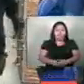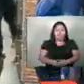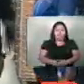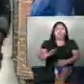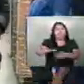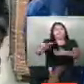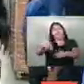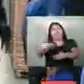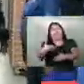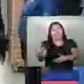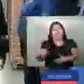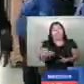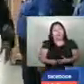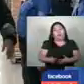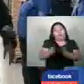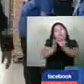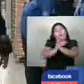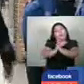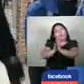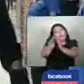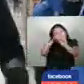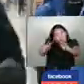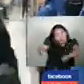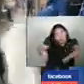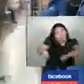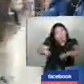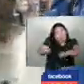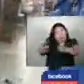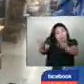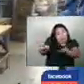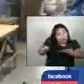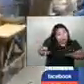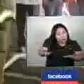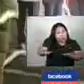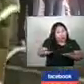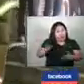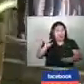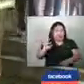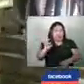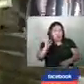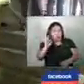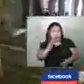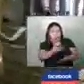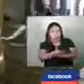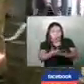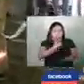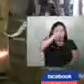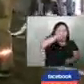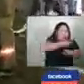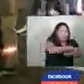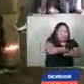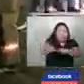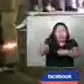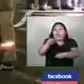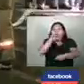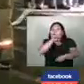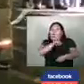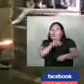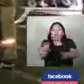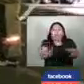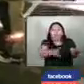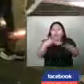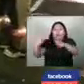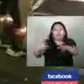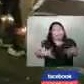incidente, los comerciantes solicitaron a las autoridades proporcionar más suministros como extintores, los cuales son hurtados